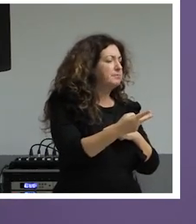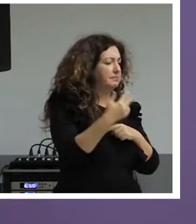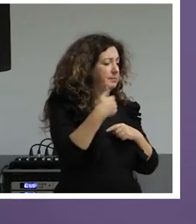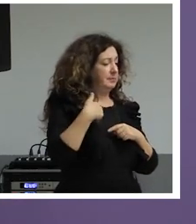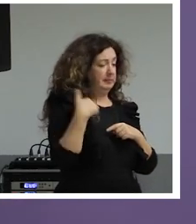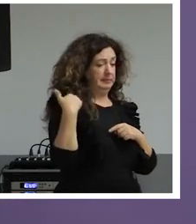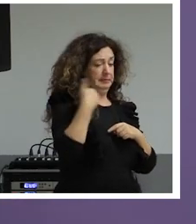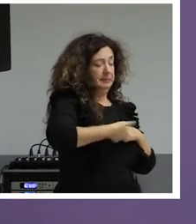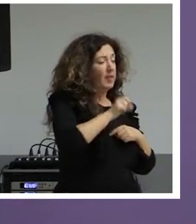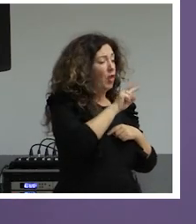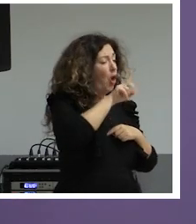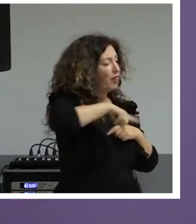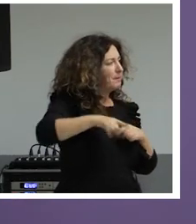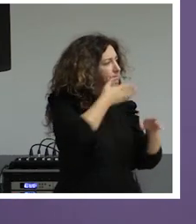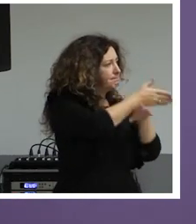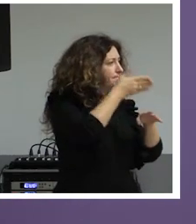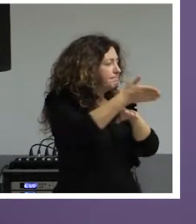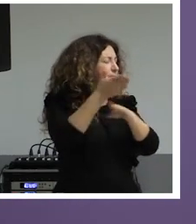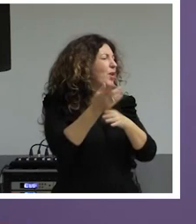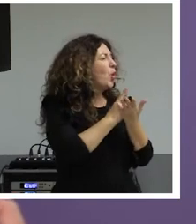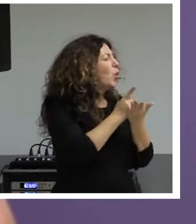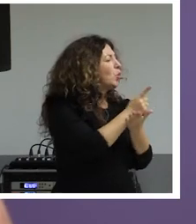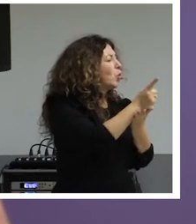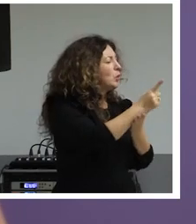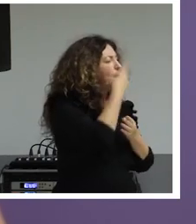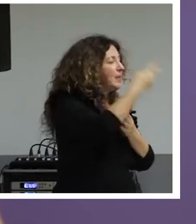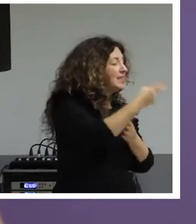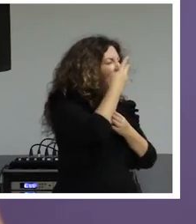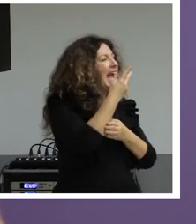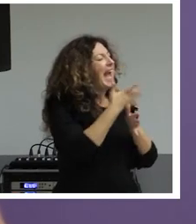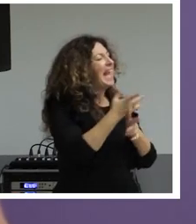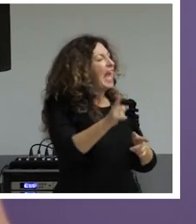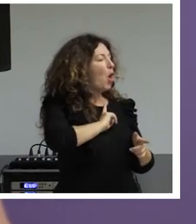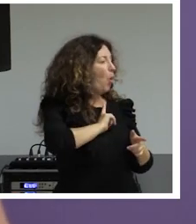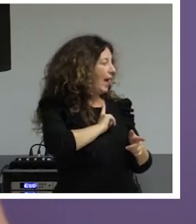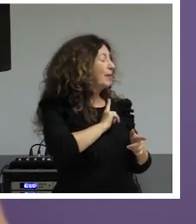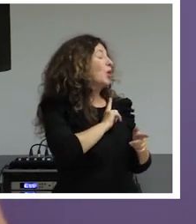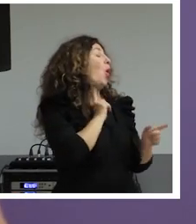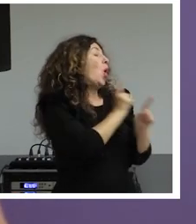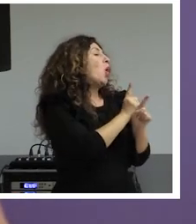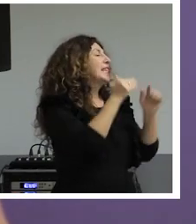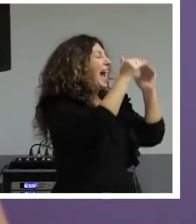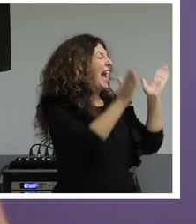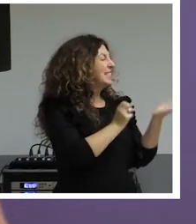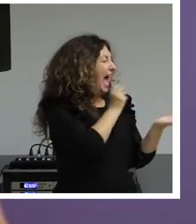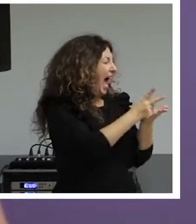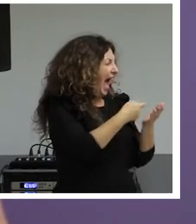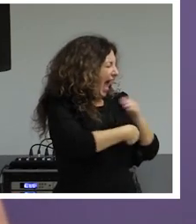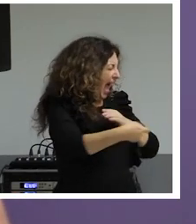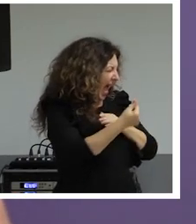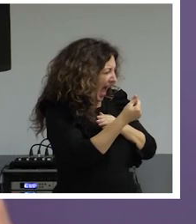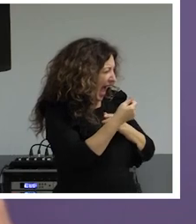la ciudad que yo quiero cambiar y mi experiencia arranca de bueno de una visita que he estado haciendo durante